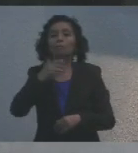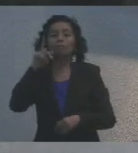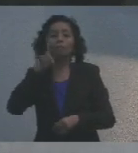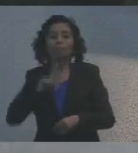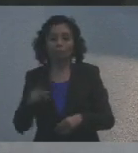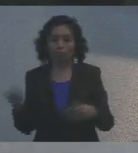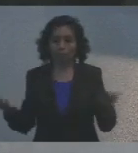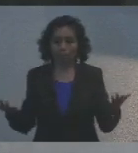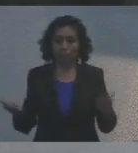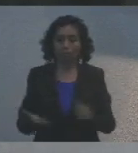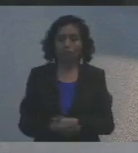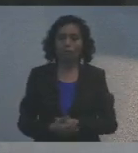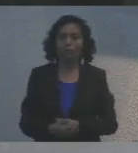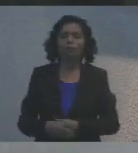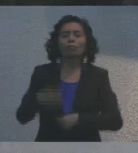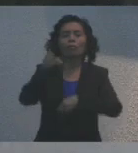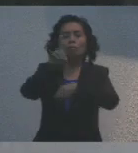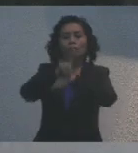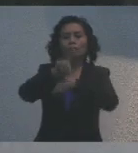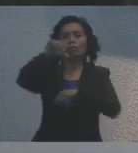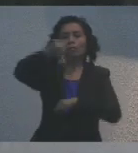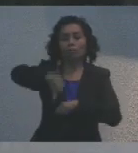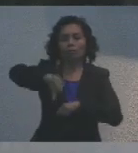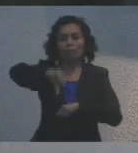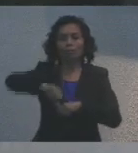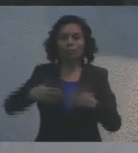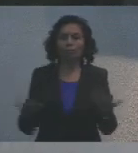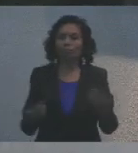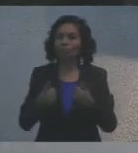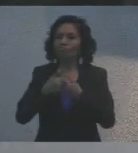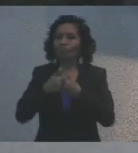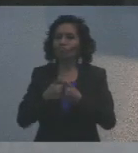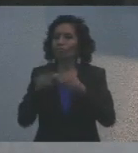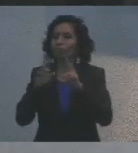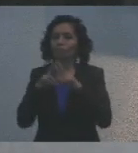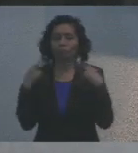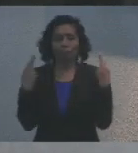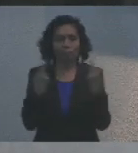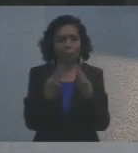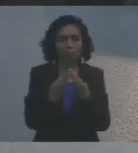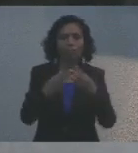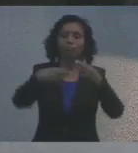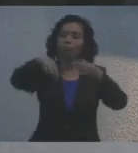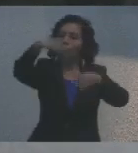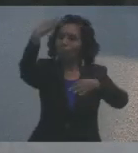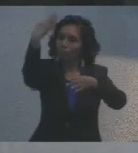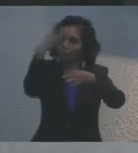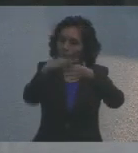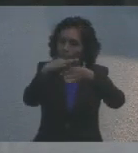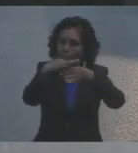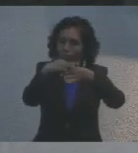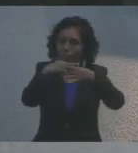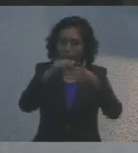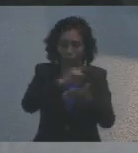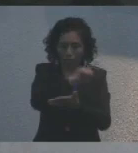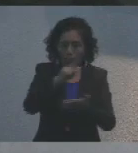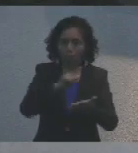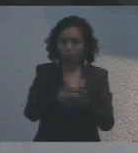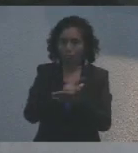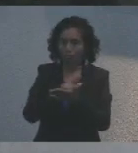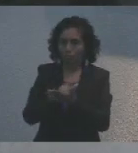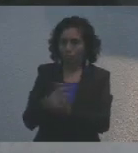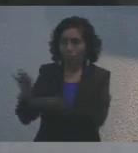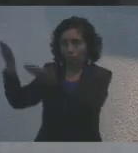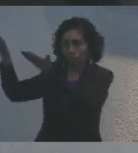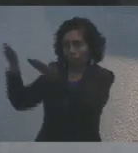señores el día de hoy nos encontramos reunidos para cumplir con el mandato constitucional de recibir